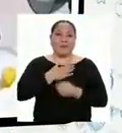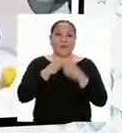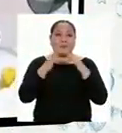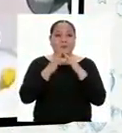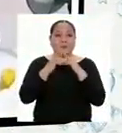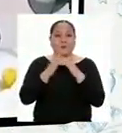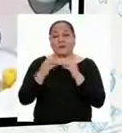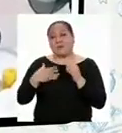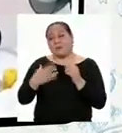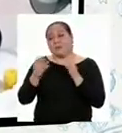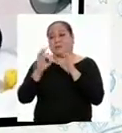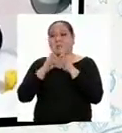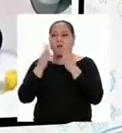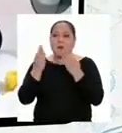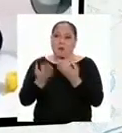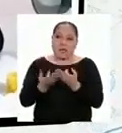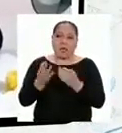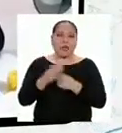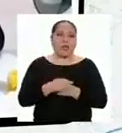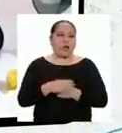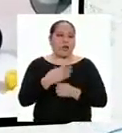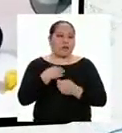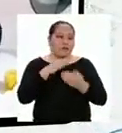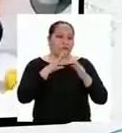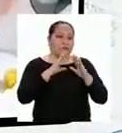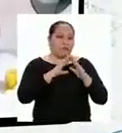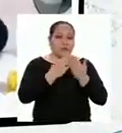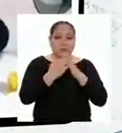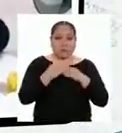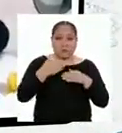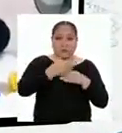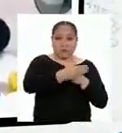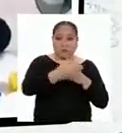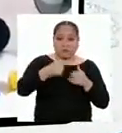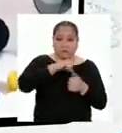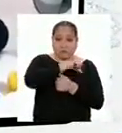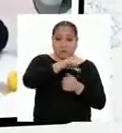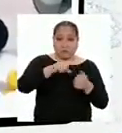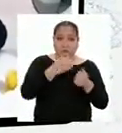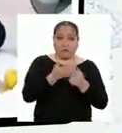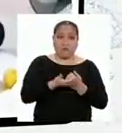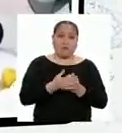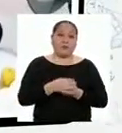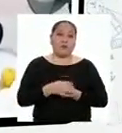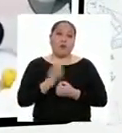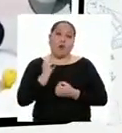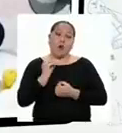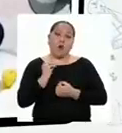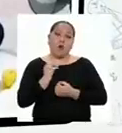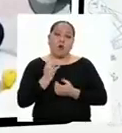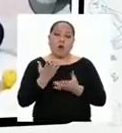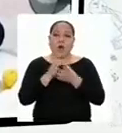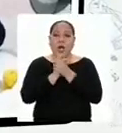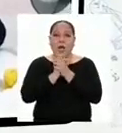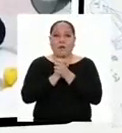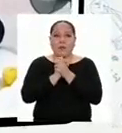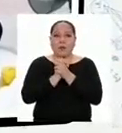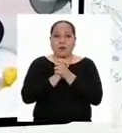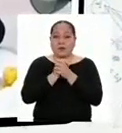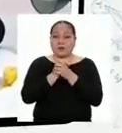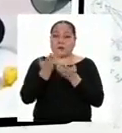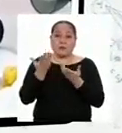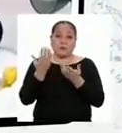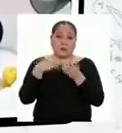con mi familia, en mi barrio, con los amigos que viven por mi casa o hasta en mis compañeros de trabajo